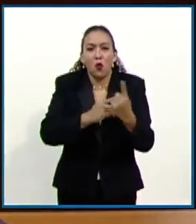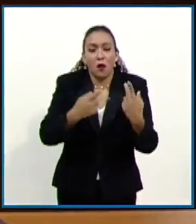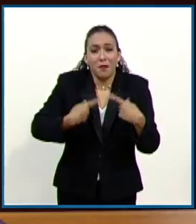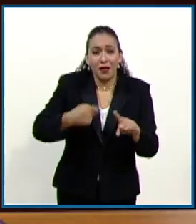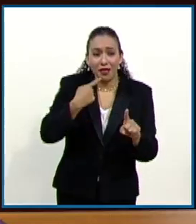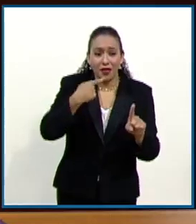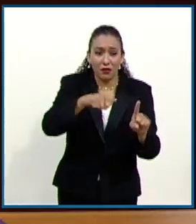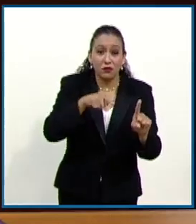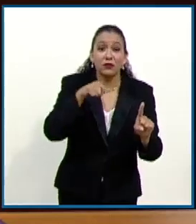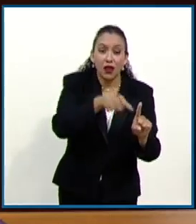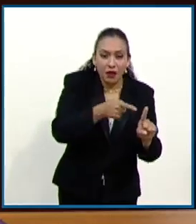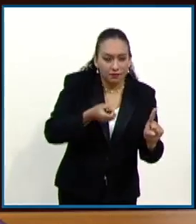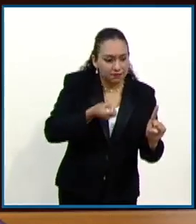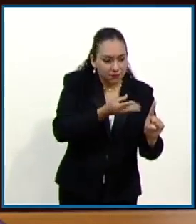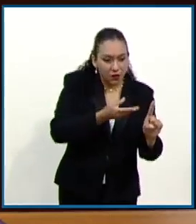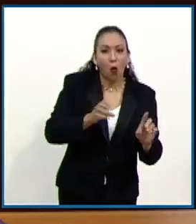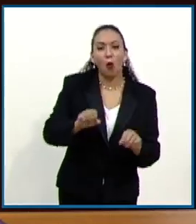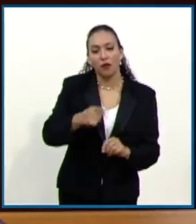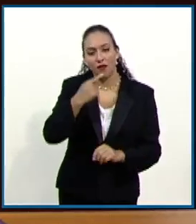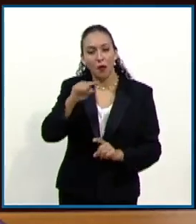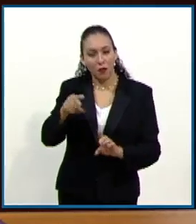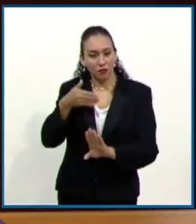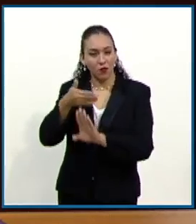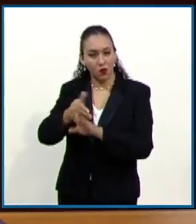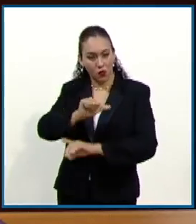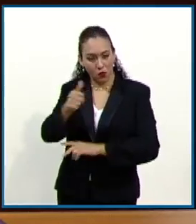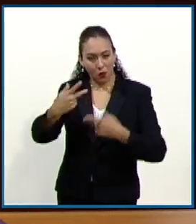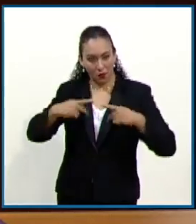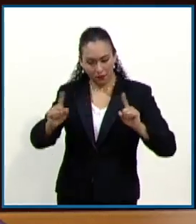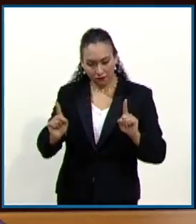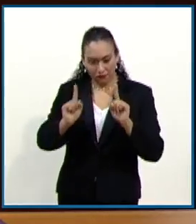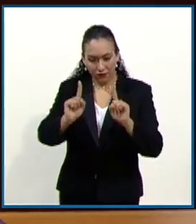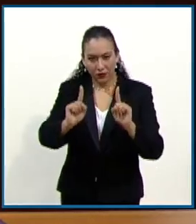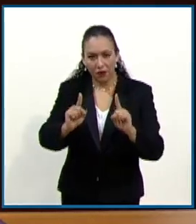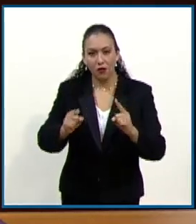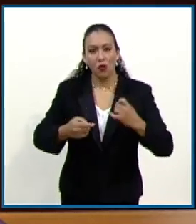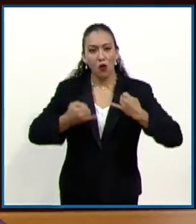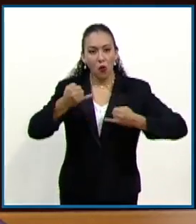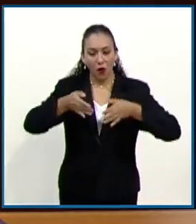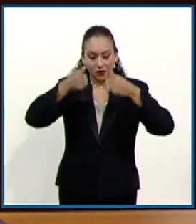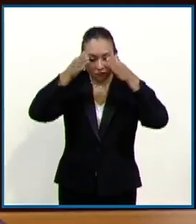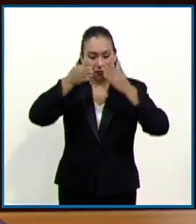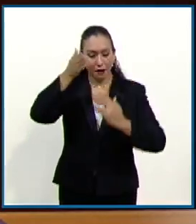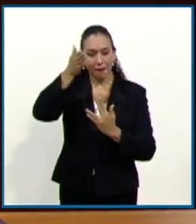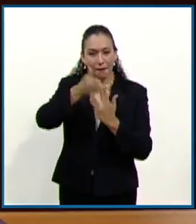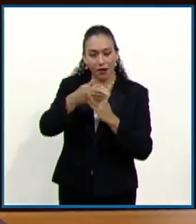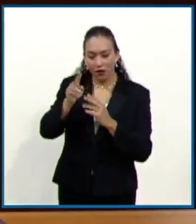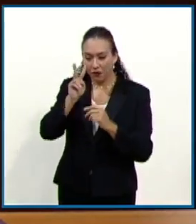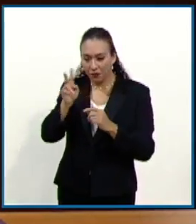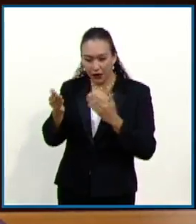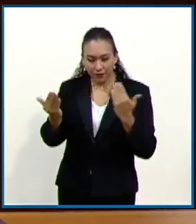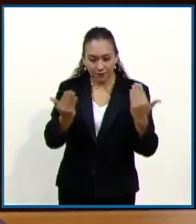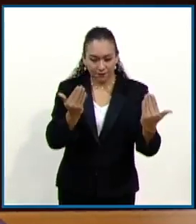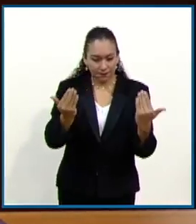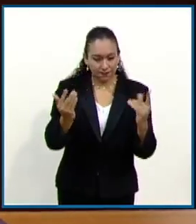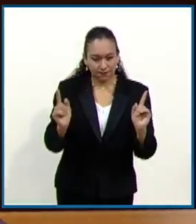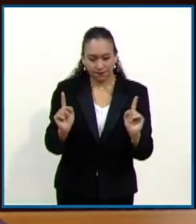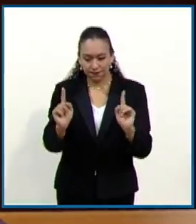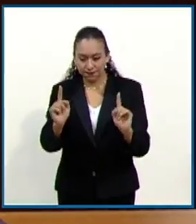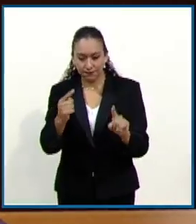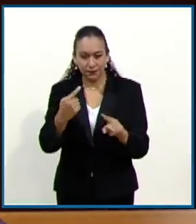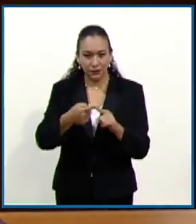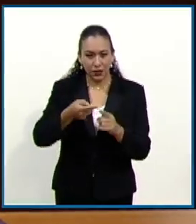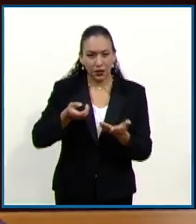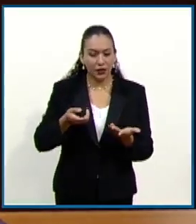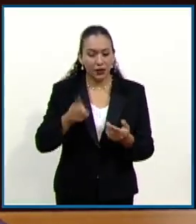verdaderamente una justicia imparcial, valiente, autónoma, técnica y excelente. Creo que hacia allá es donde debemos de